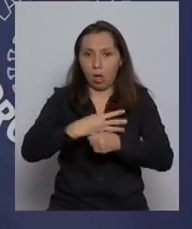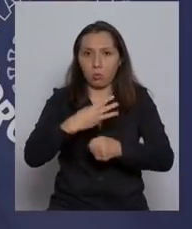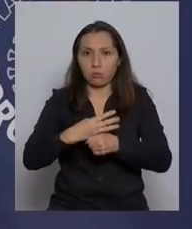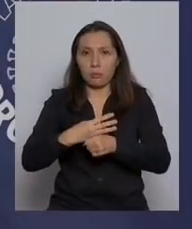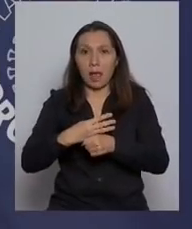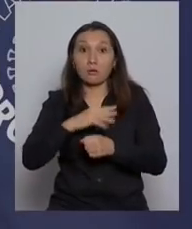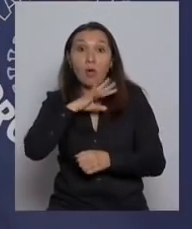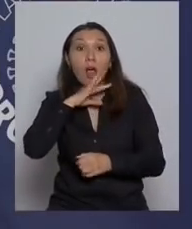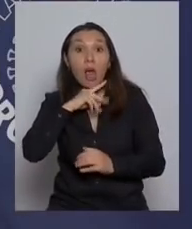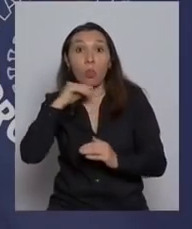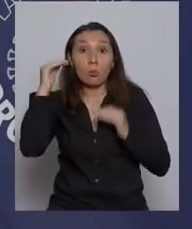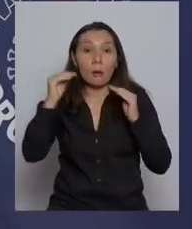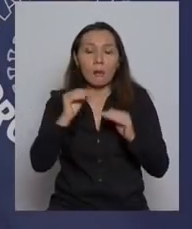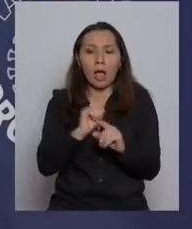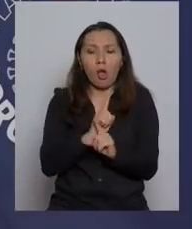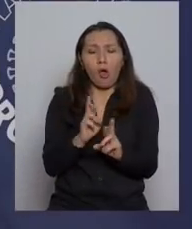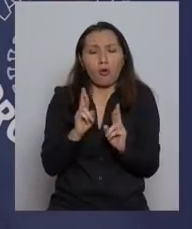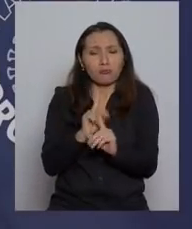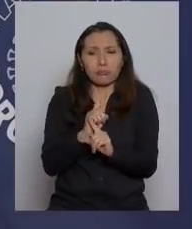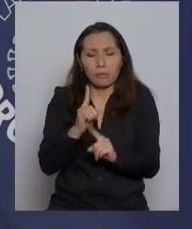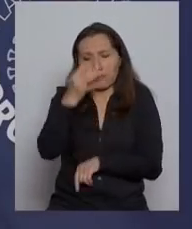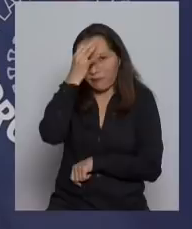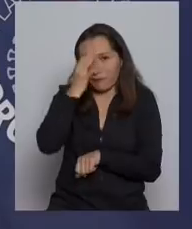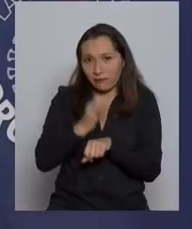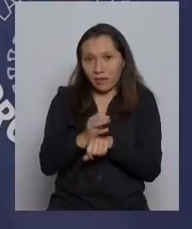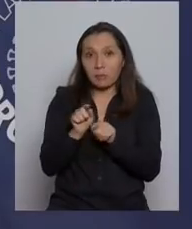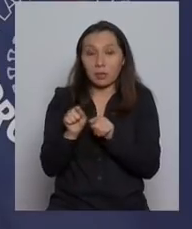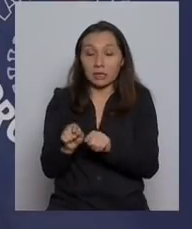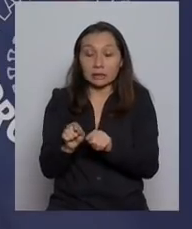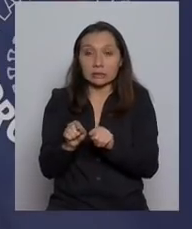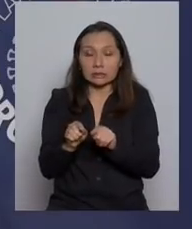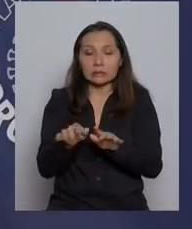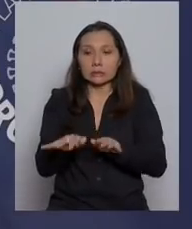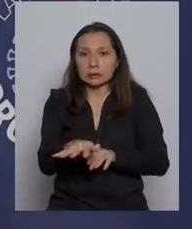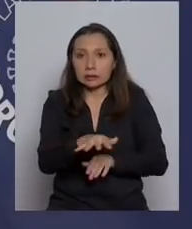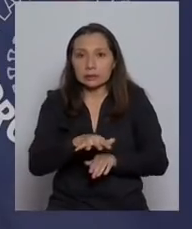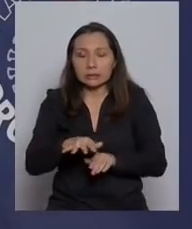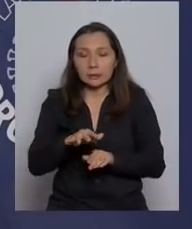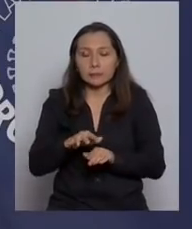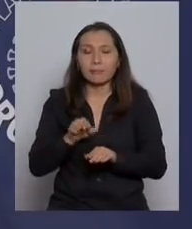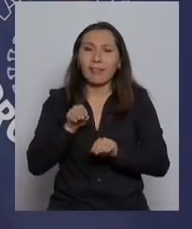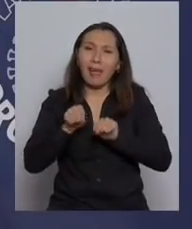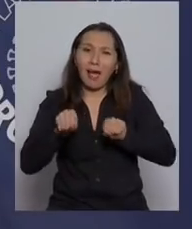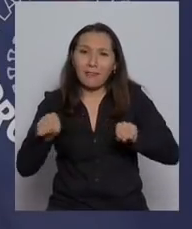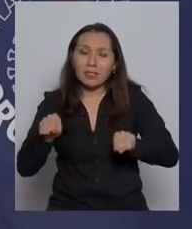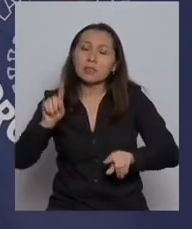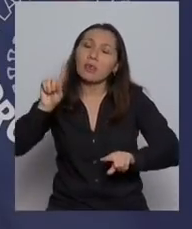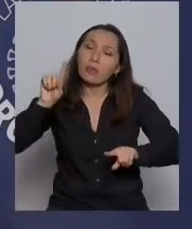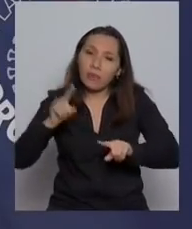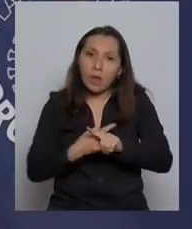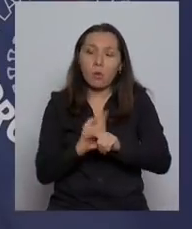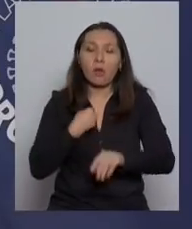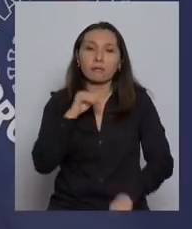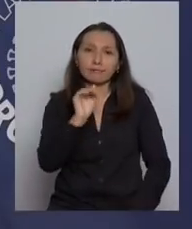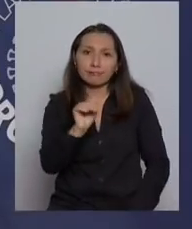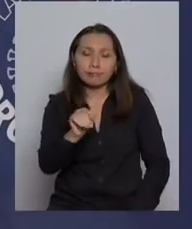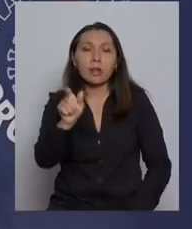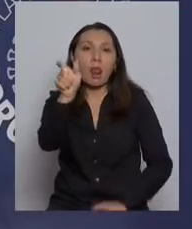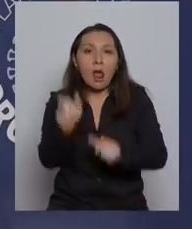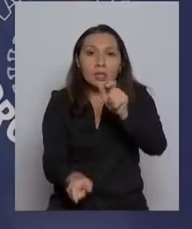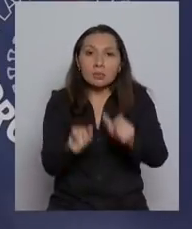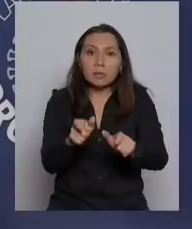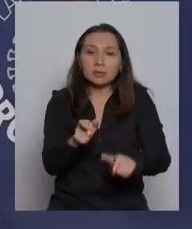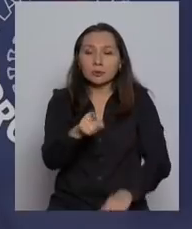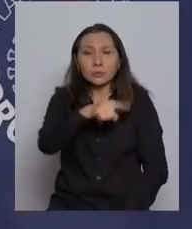adultos mayores que no se enfermen. Y de allí, ¿no es cierto?, el llamado una vez más a que las